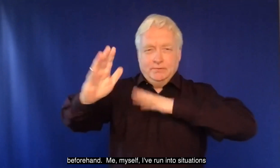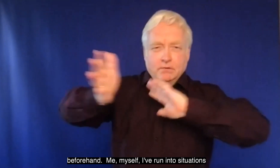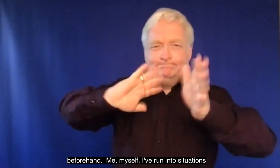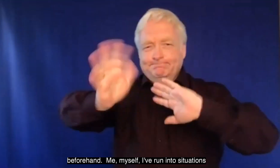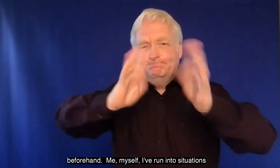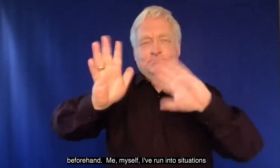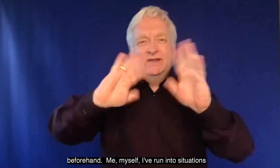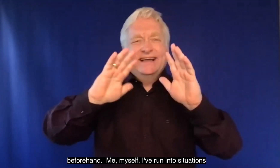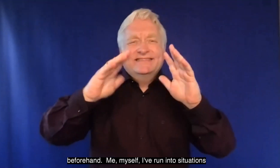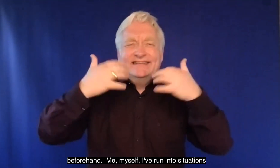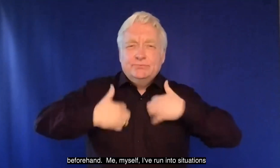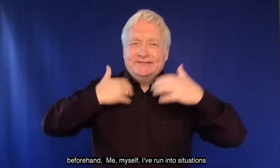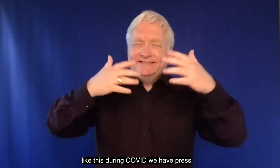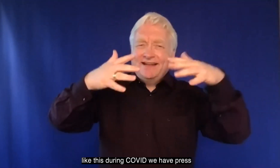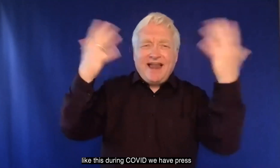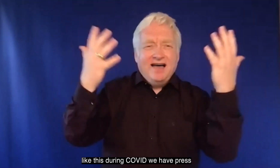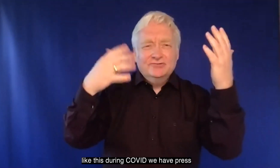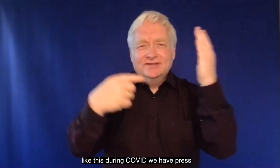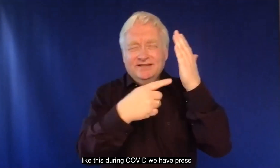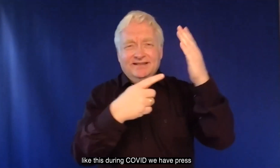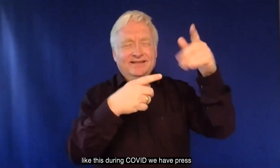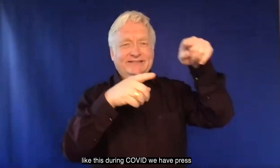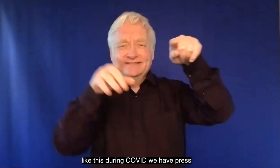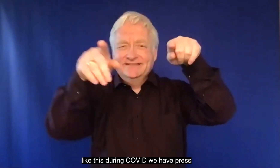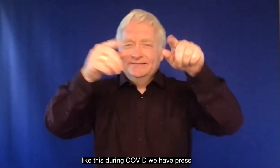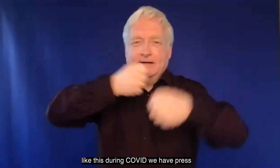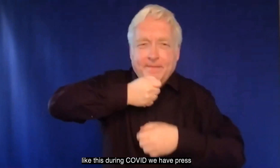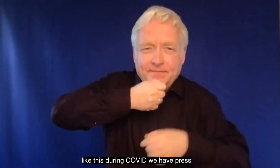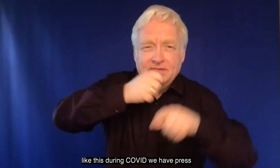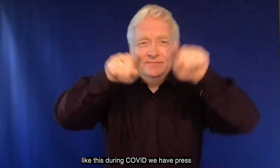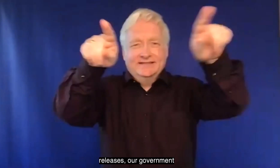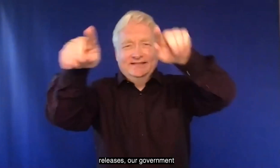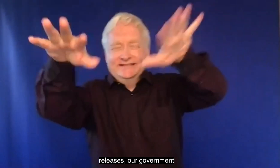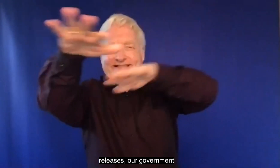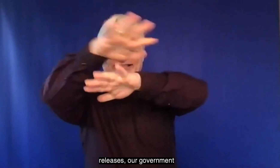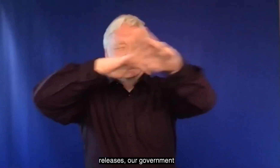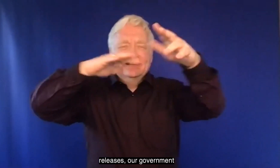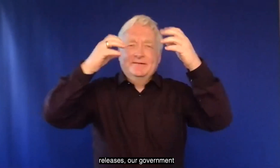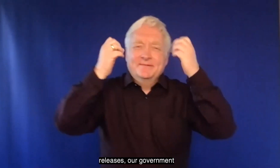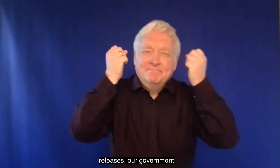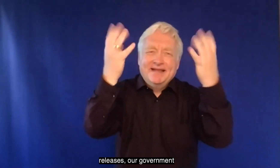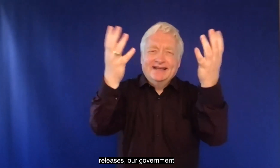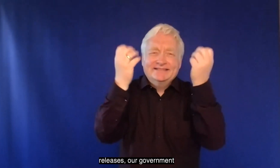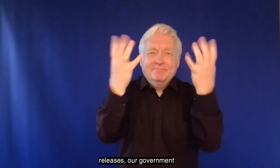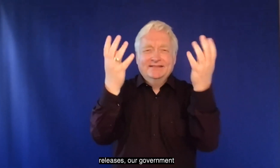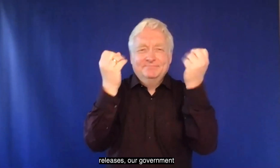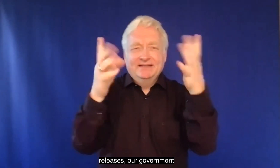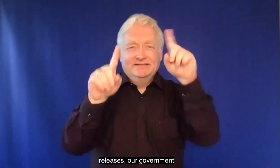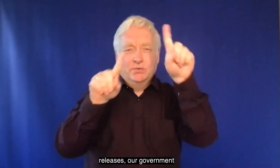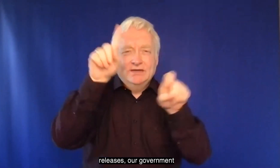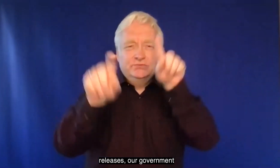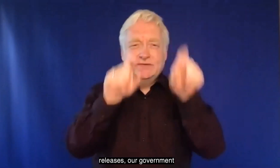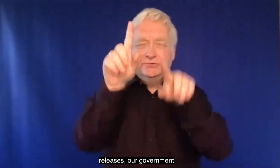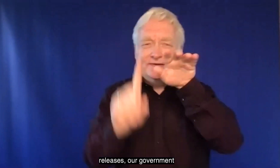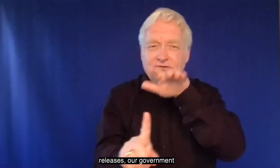prensa, tenemos comunicados oficiales del gobierno, etcétera, y las intérpretes que trabajan en esos contextos obviamente tienen que estar familiarizadas